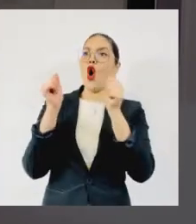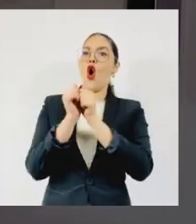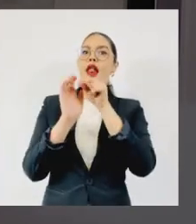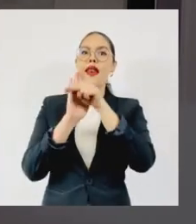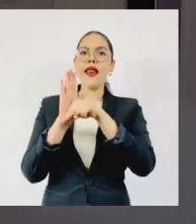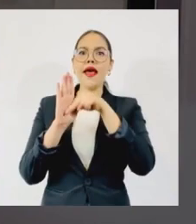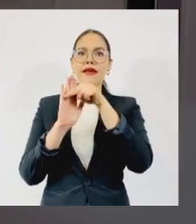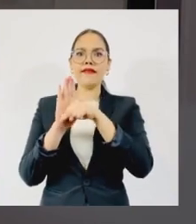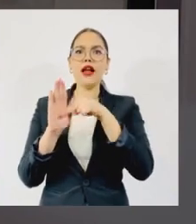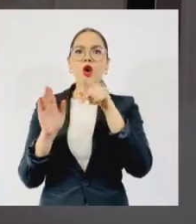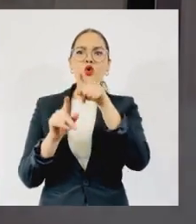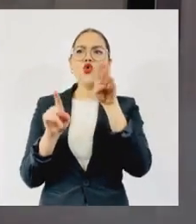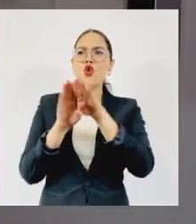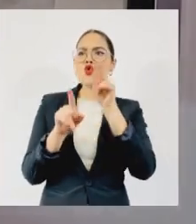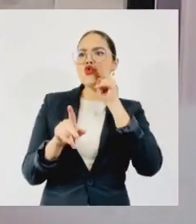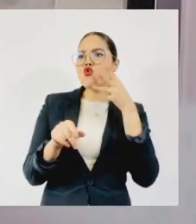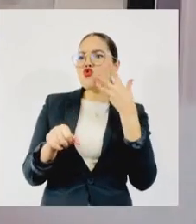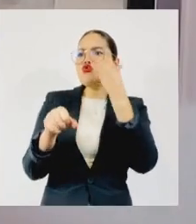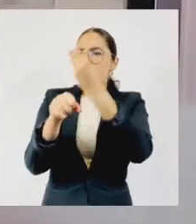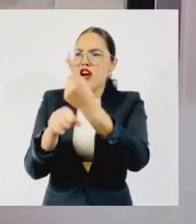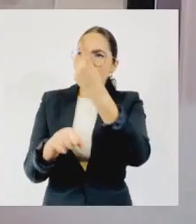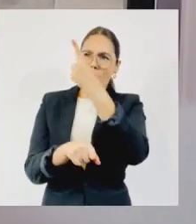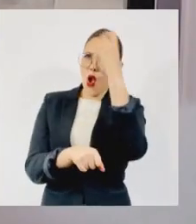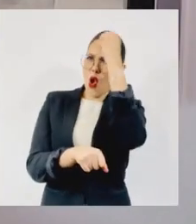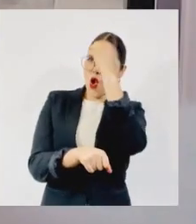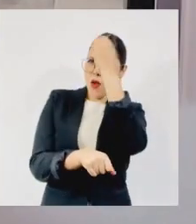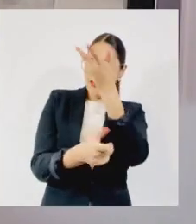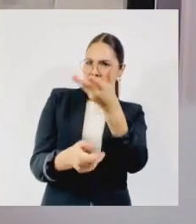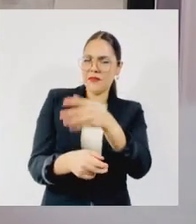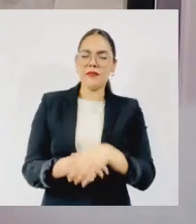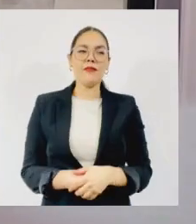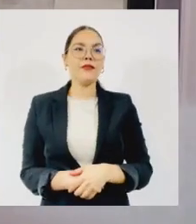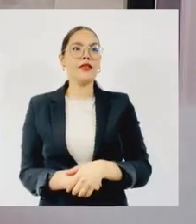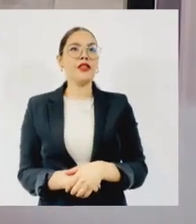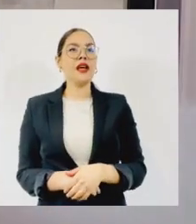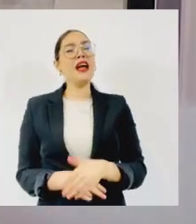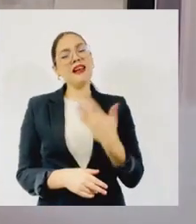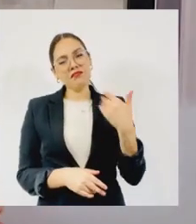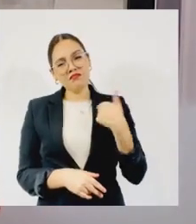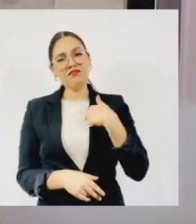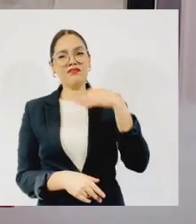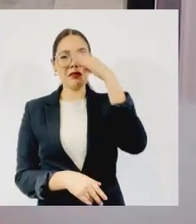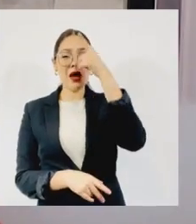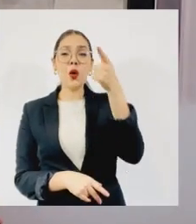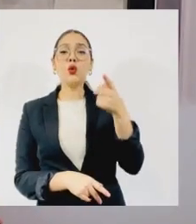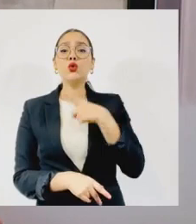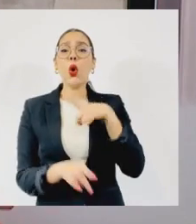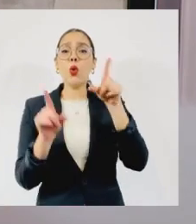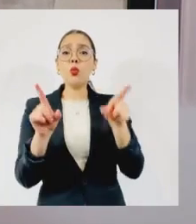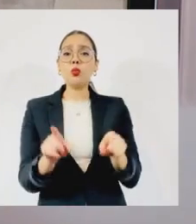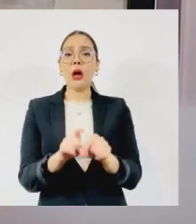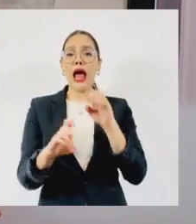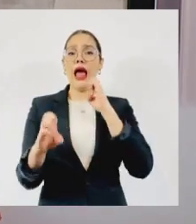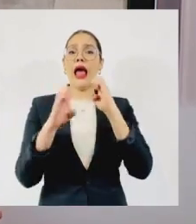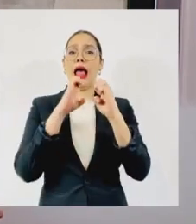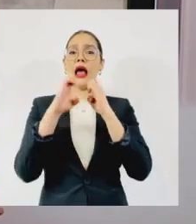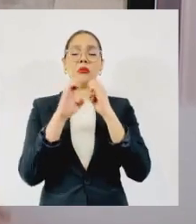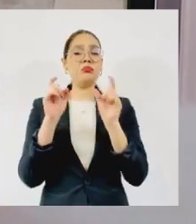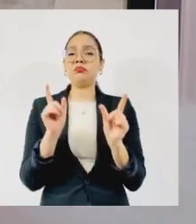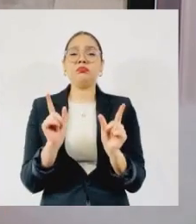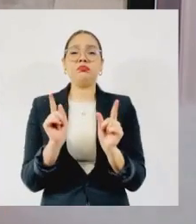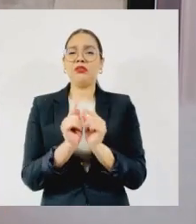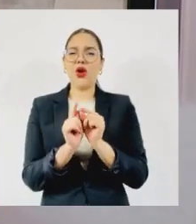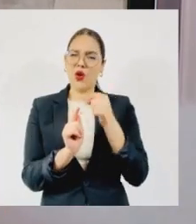faltaron cosas que integrar? Claro que a mí me faltaron mucho que decir ahí, porque fue solamente una entrevista y solamente